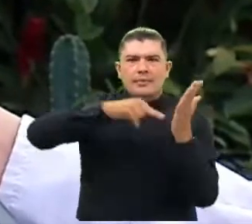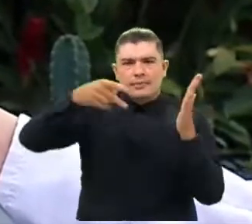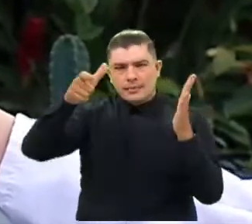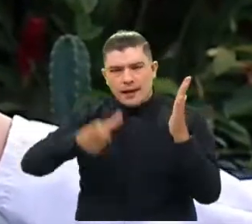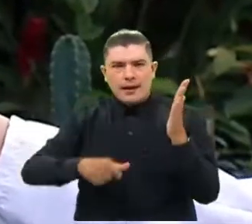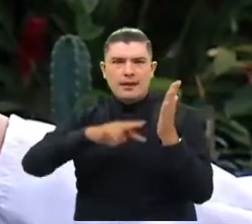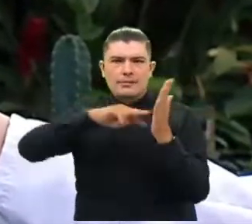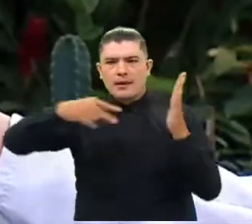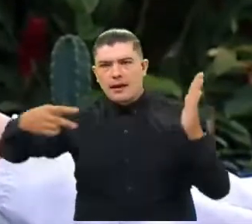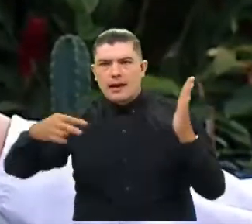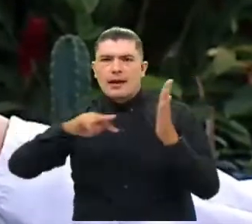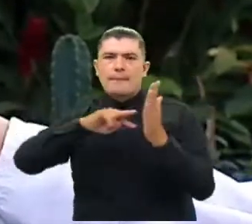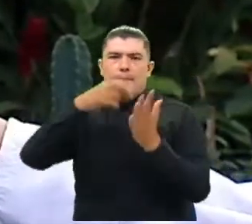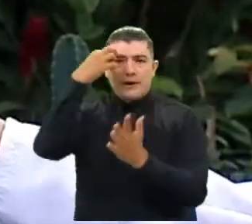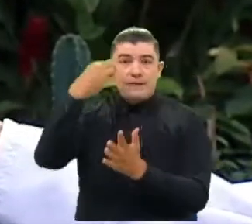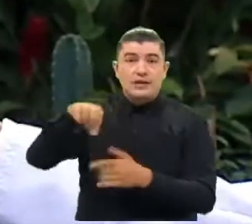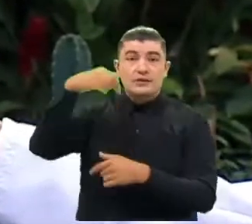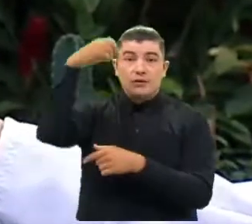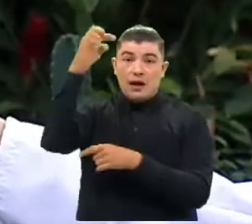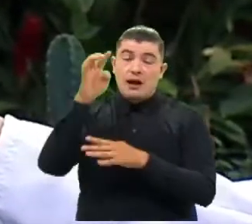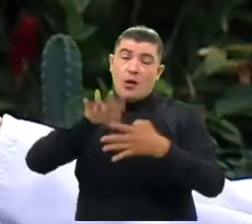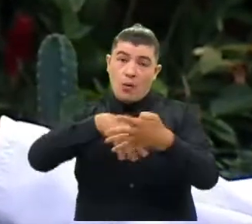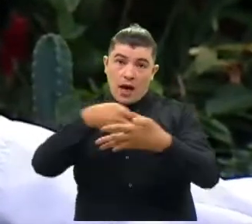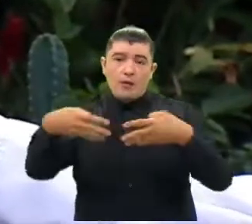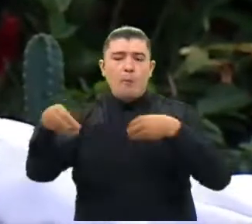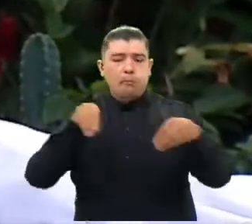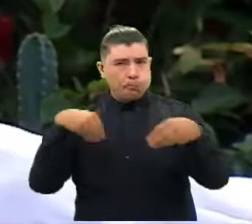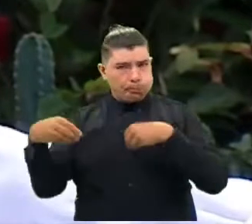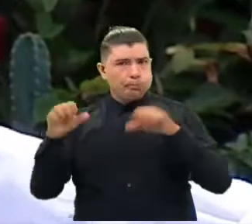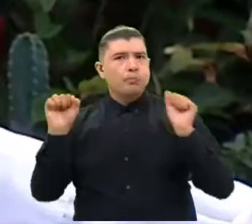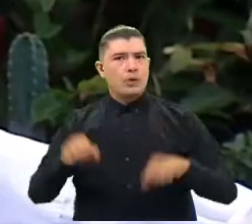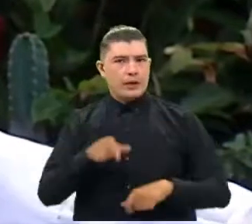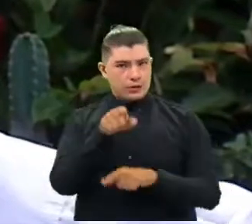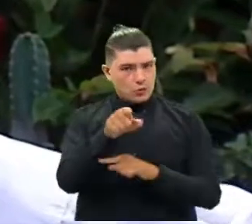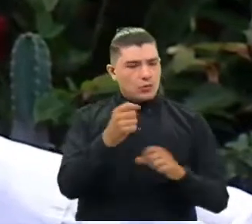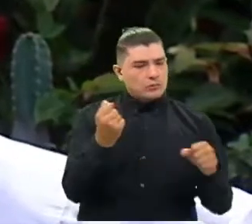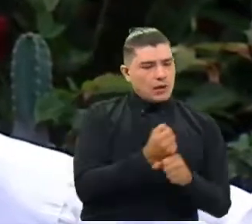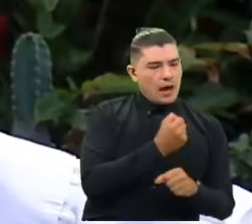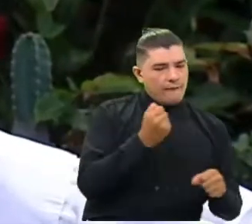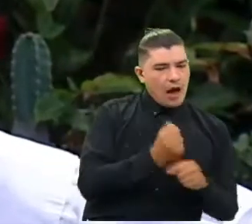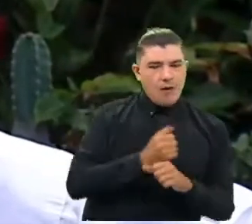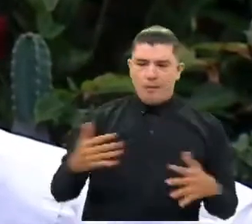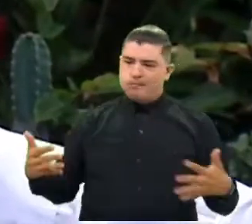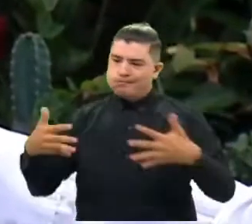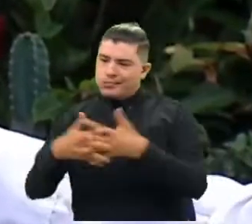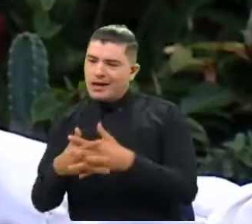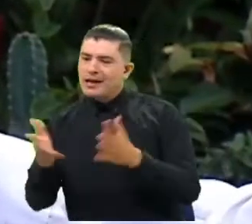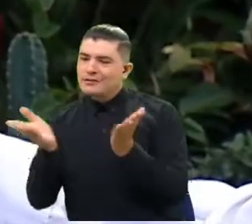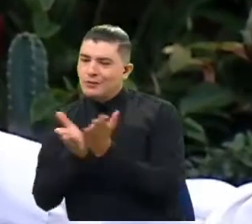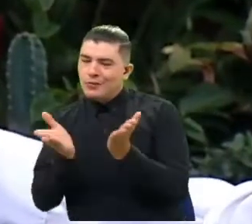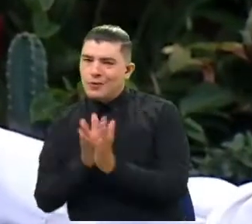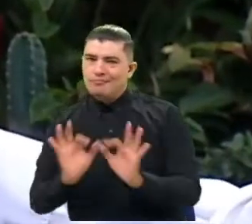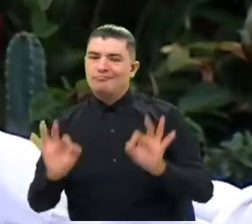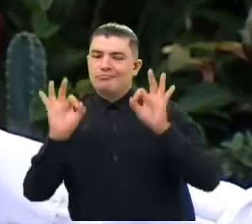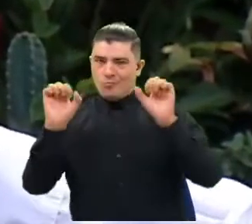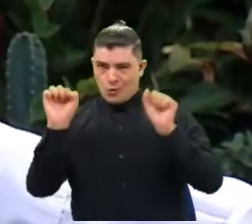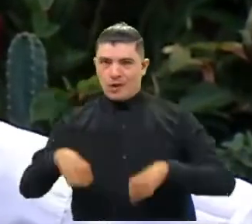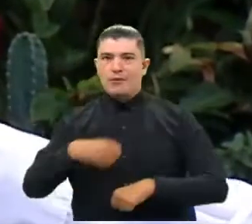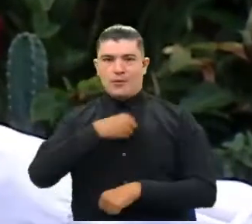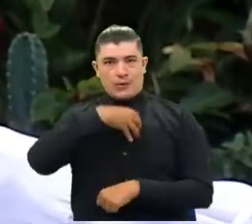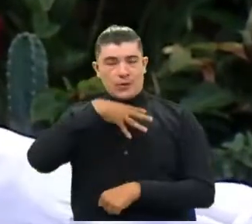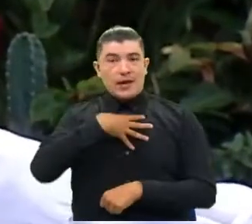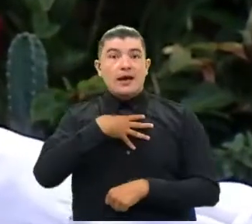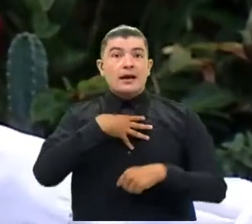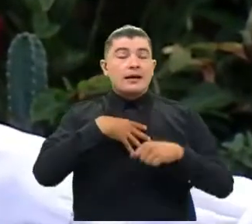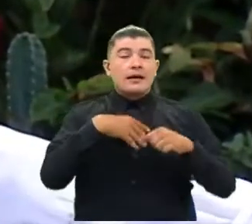horarios flexibles lo que le permite a las personas combinar las responsabilidades de trabajo con estudio son programas en el área de la